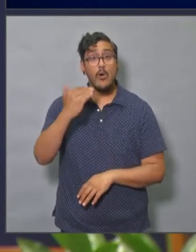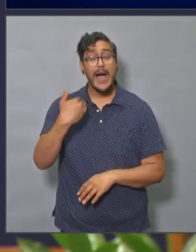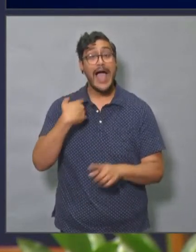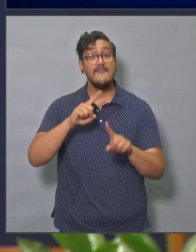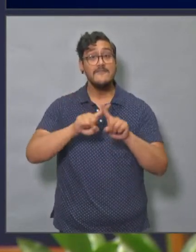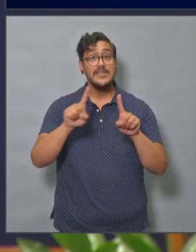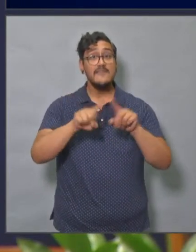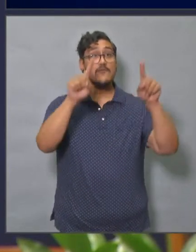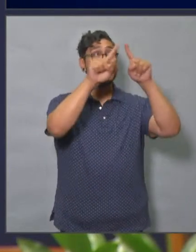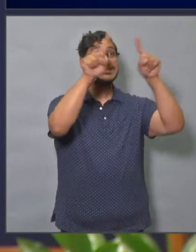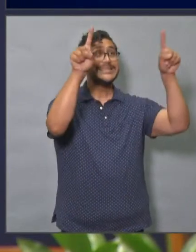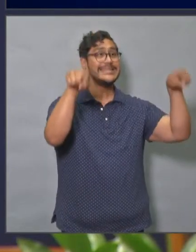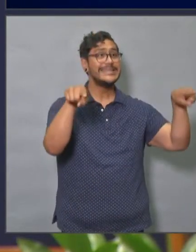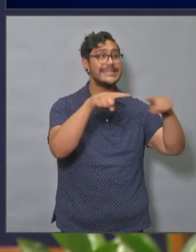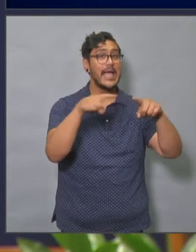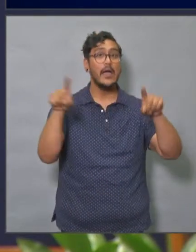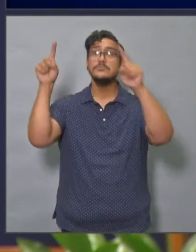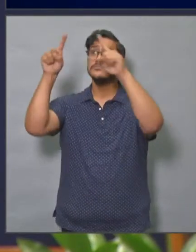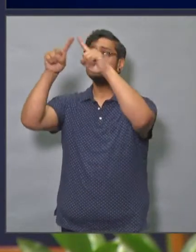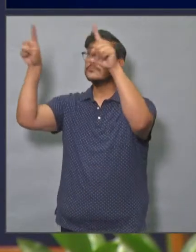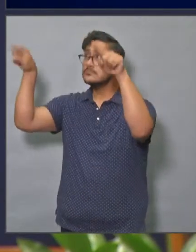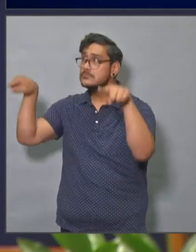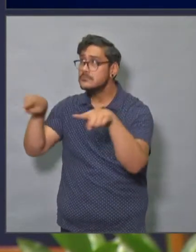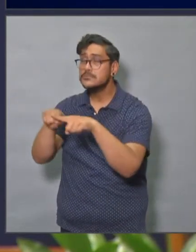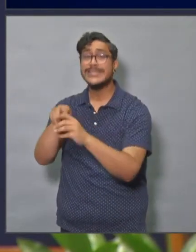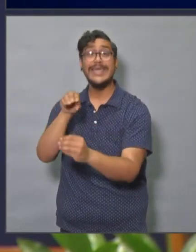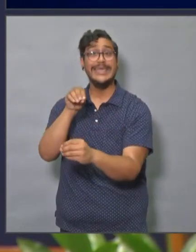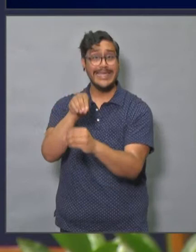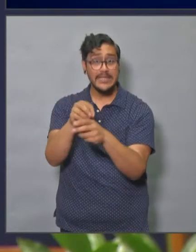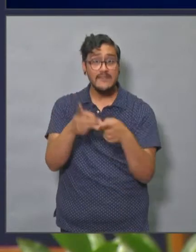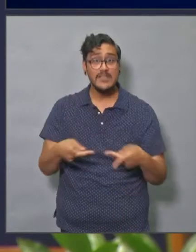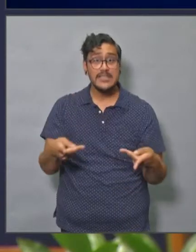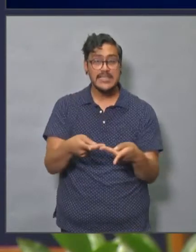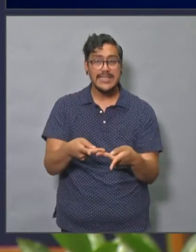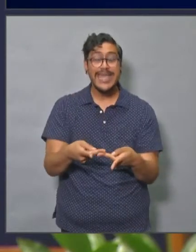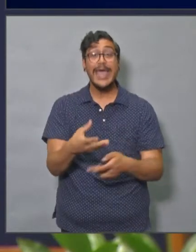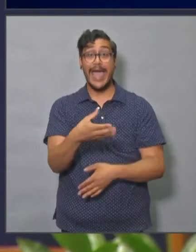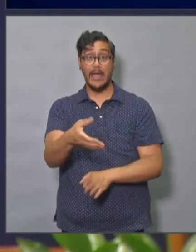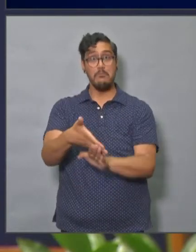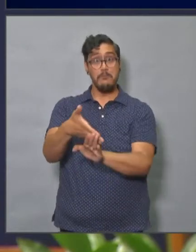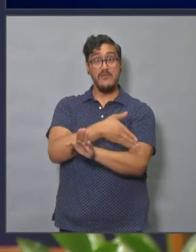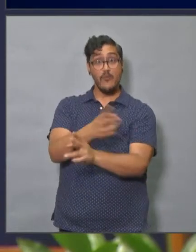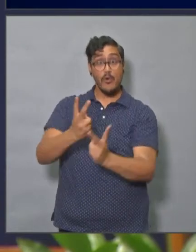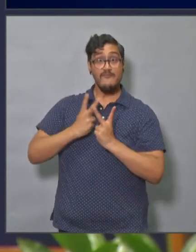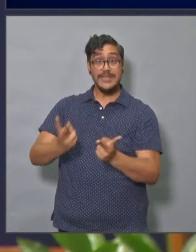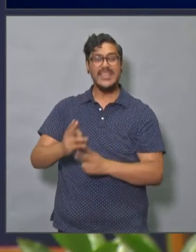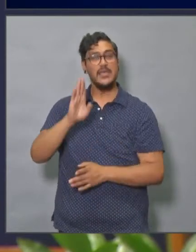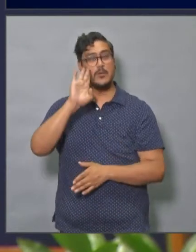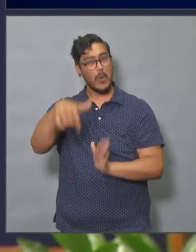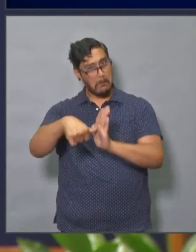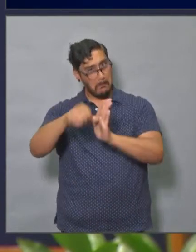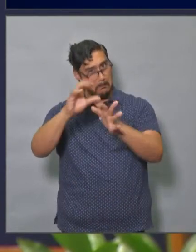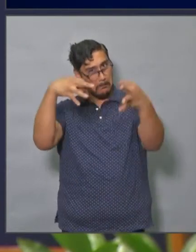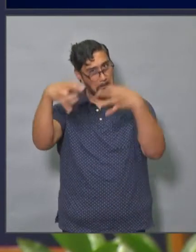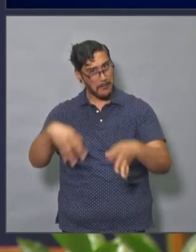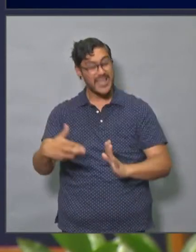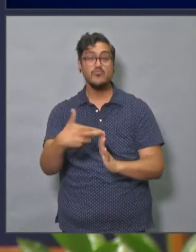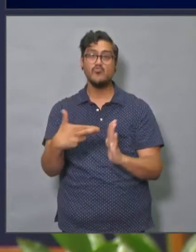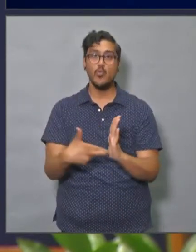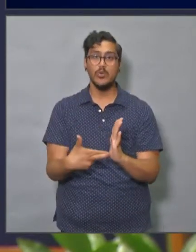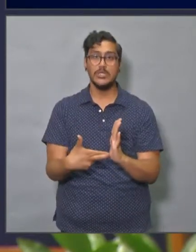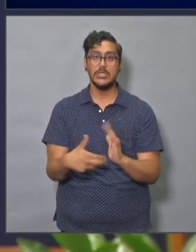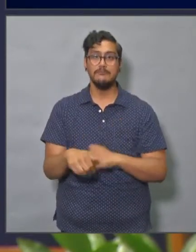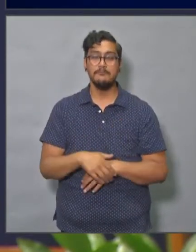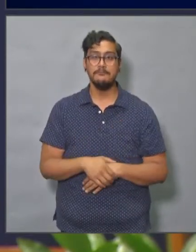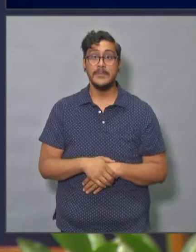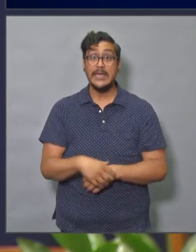las instalaciones y se van a compartir las reglas con los visitantes. Y la duración de las visitas se va a limitar